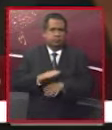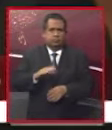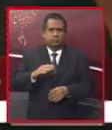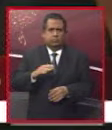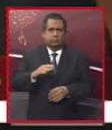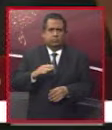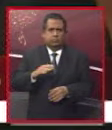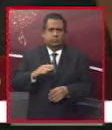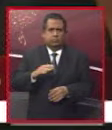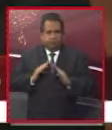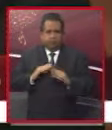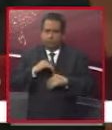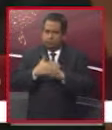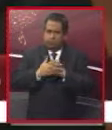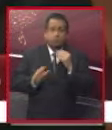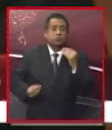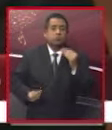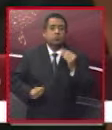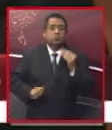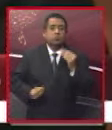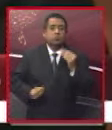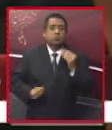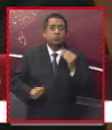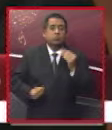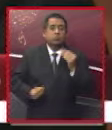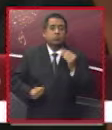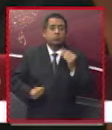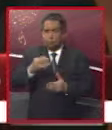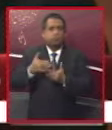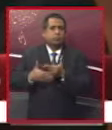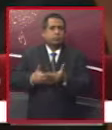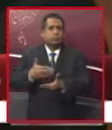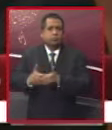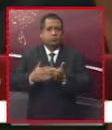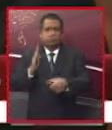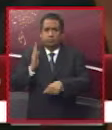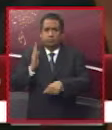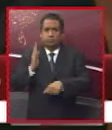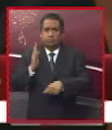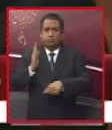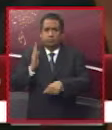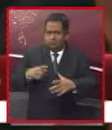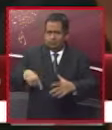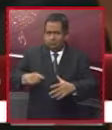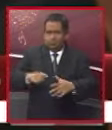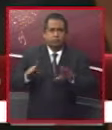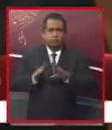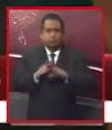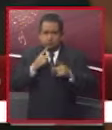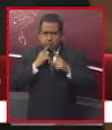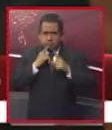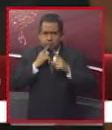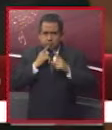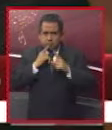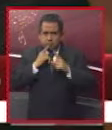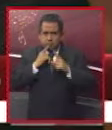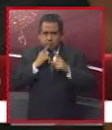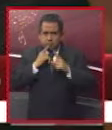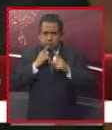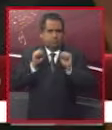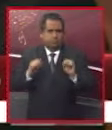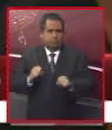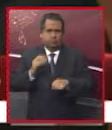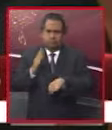de Justicia Militar y expide el Código Militar de Procedimientos Penales. Los legisladores se refirieron a los temas de armonización con el nuevo sistema